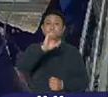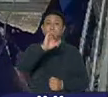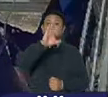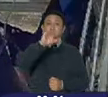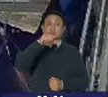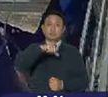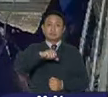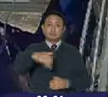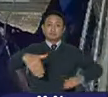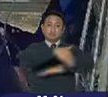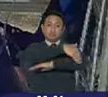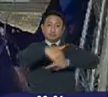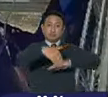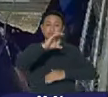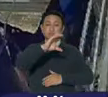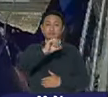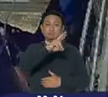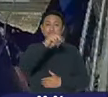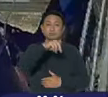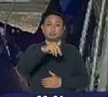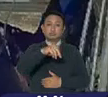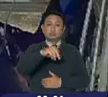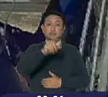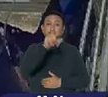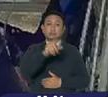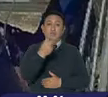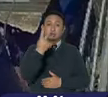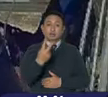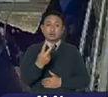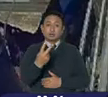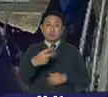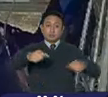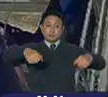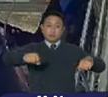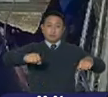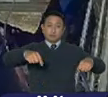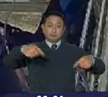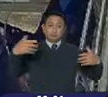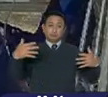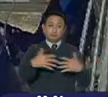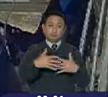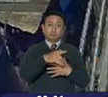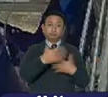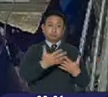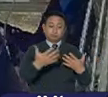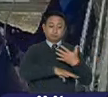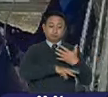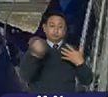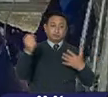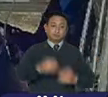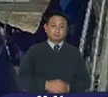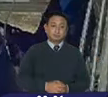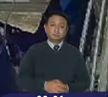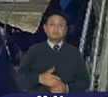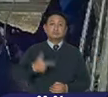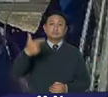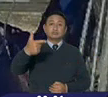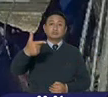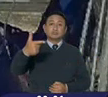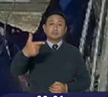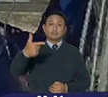un callejón del Cerro del Carmen, intimidando a una pareja que se traslada en moto para robar sus objetos de valor. Con arma en